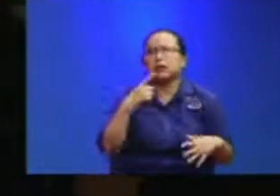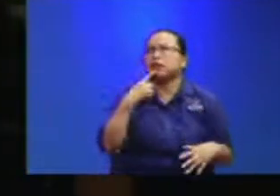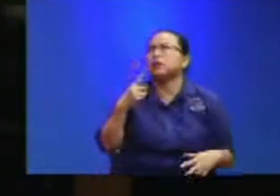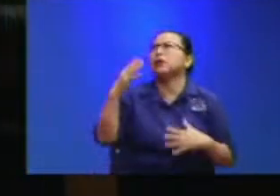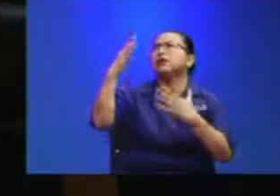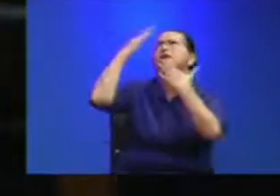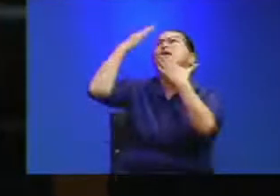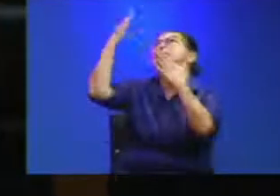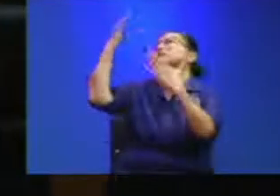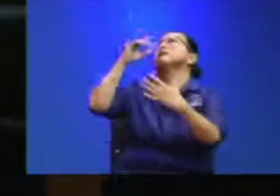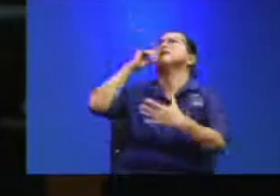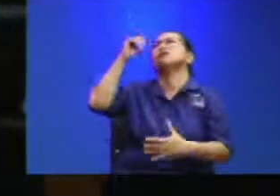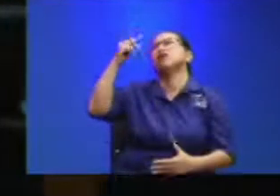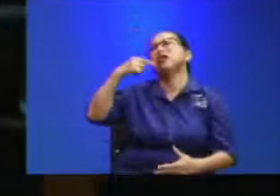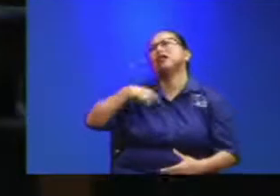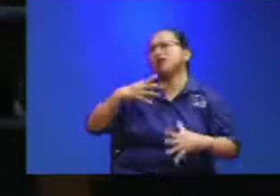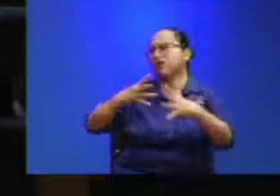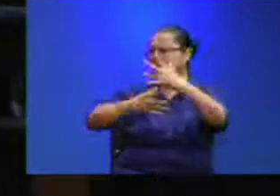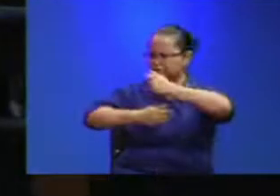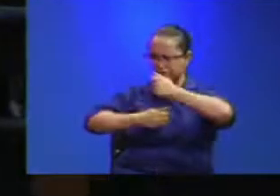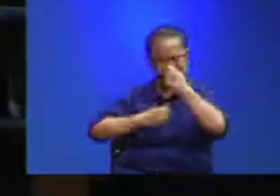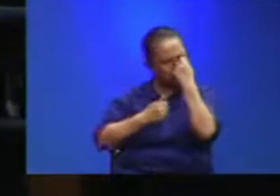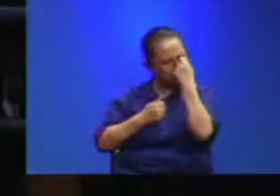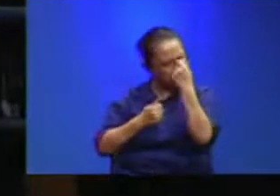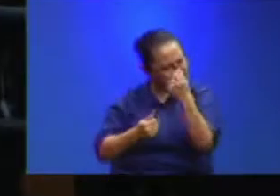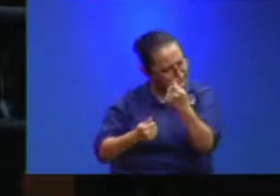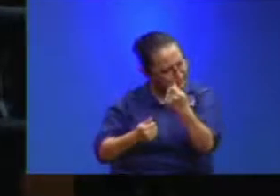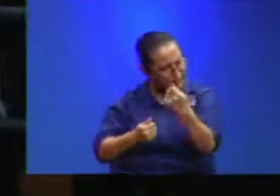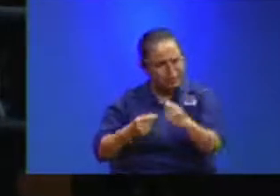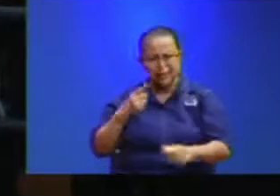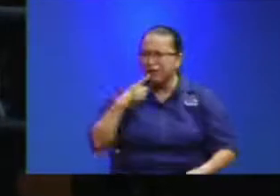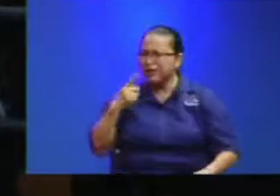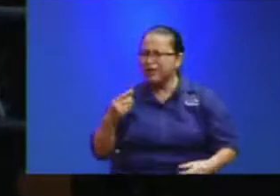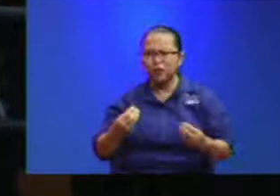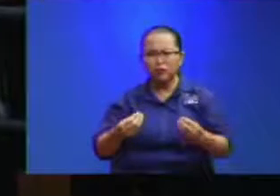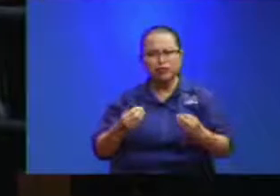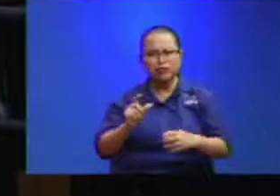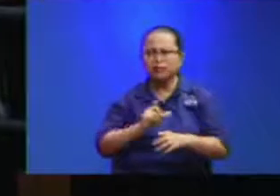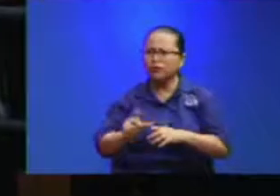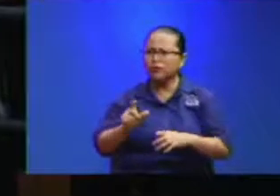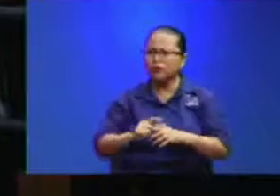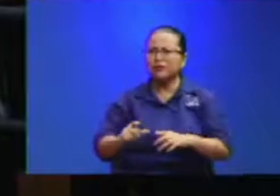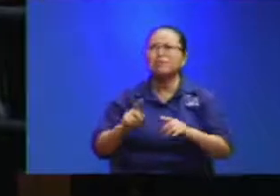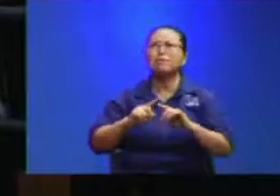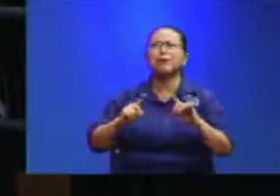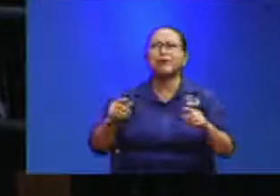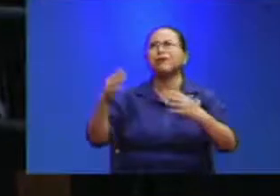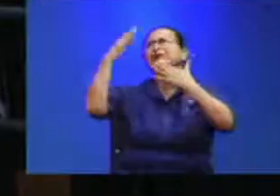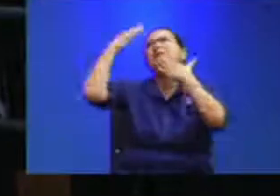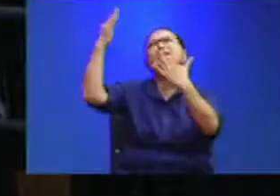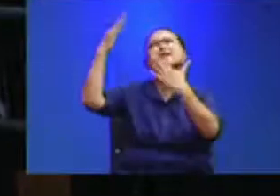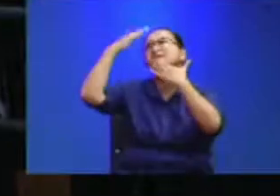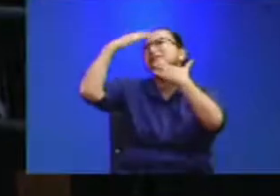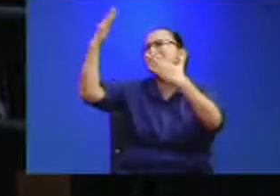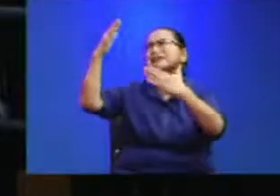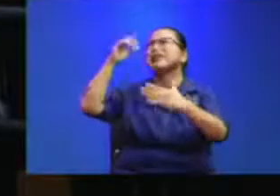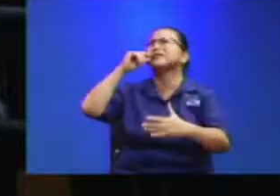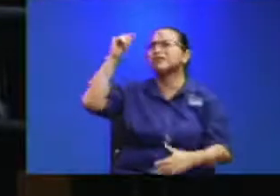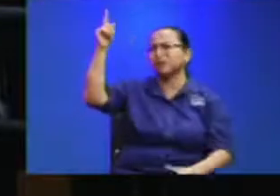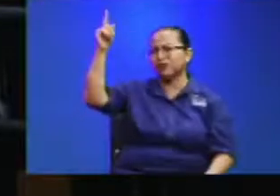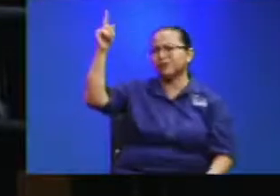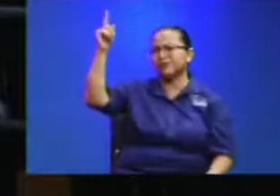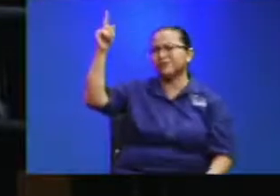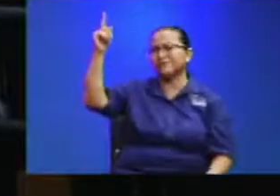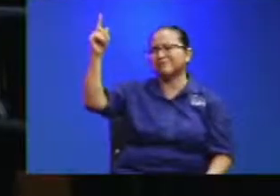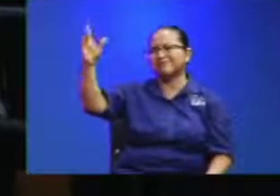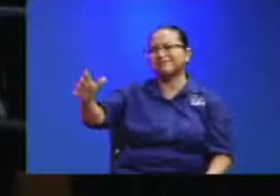porque fui me tildaron de un montón de cosas pero gracias gracias gracias gracias señor gracias entonces te estoy diciendo